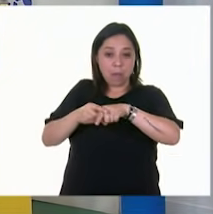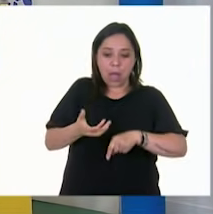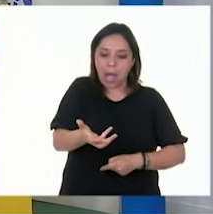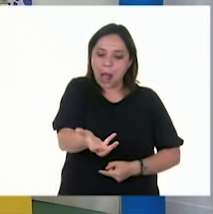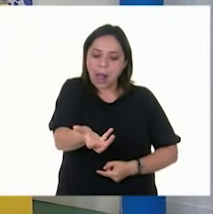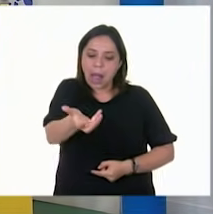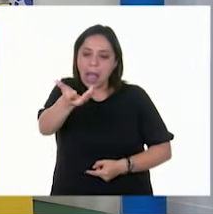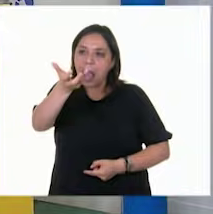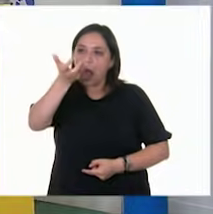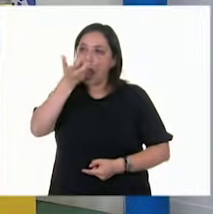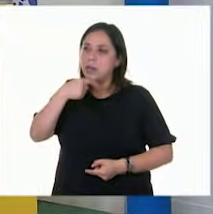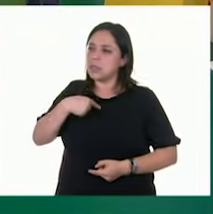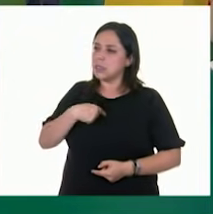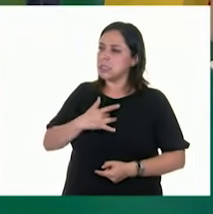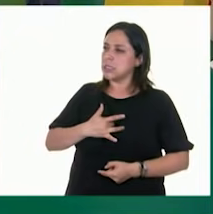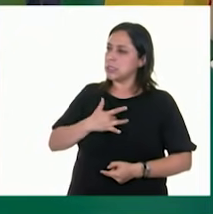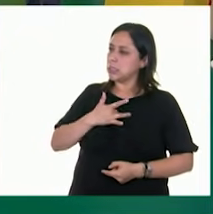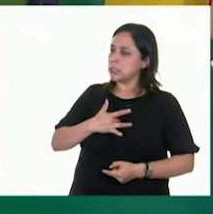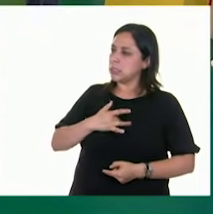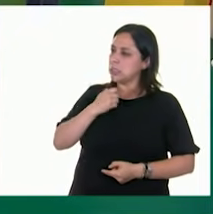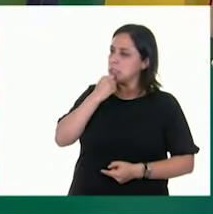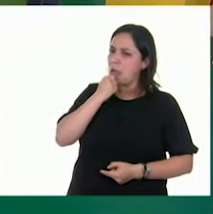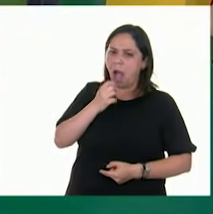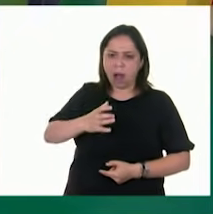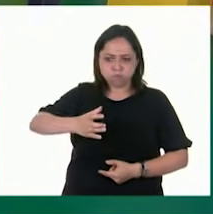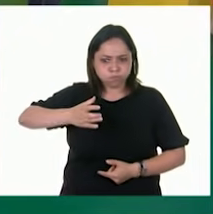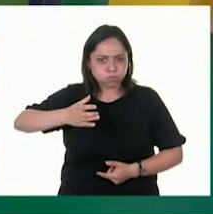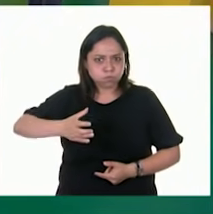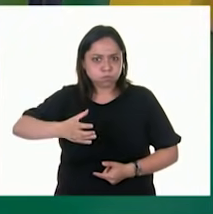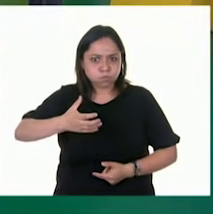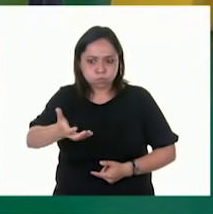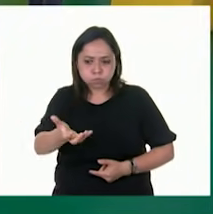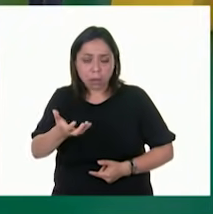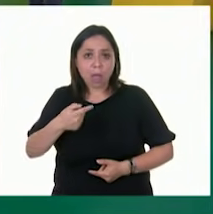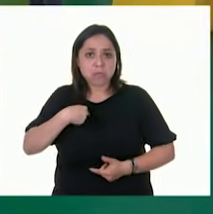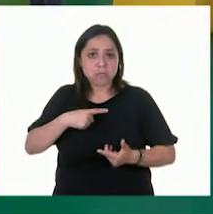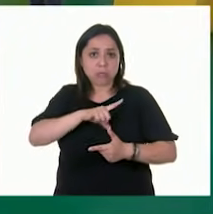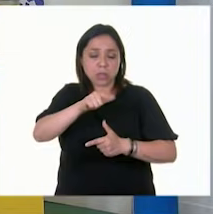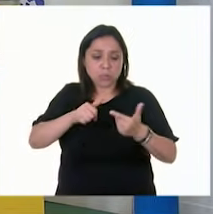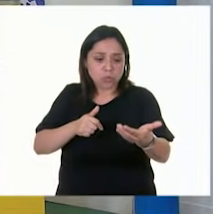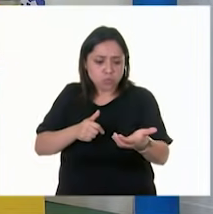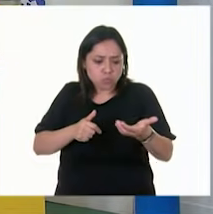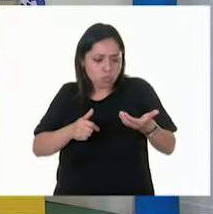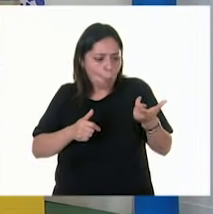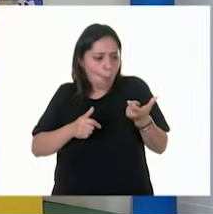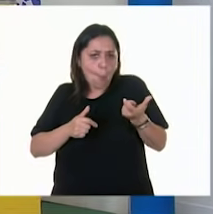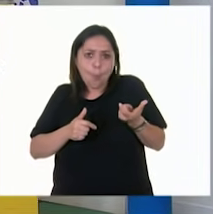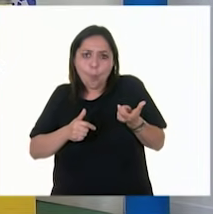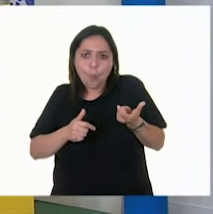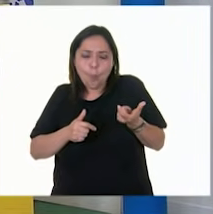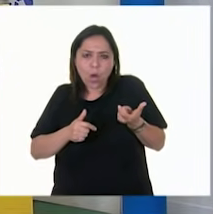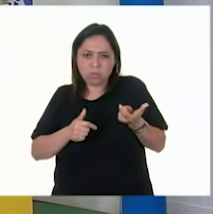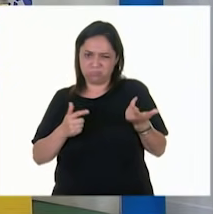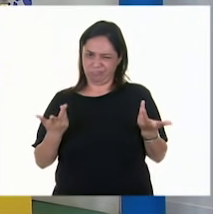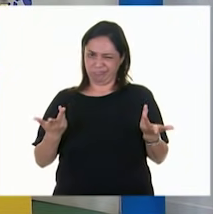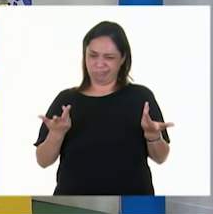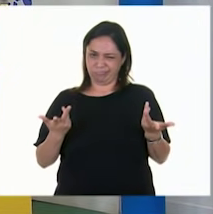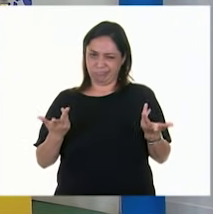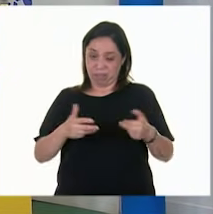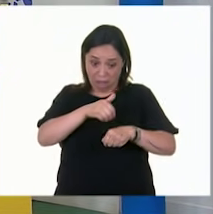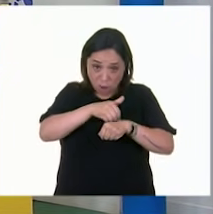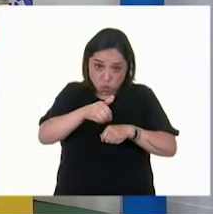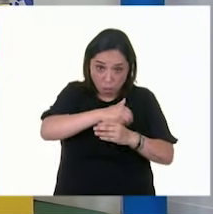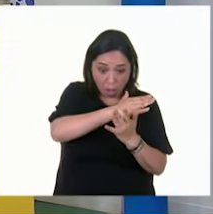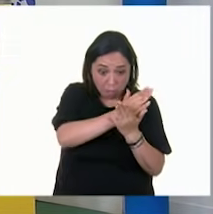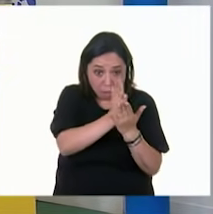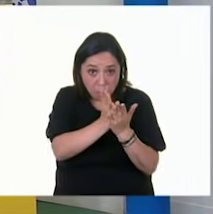envidié. Porque era un pedazo muy, muy grande. Y yo tenía un pedazo más pequeño. Entonces, ahí podríamos estar hablando de que no era una fracción como tal.